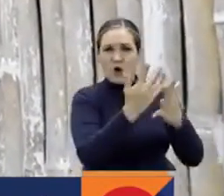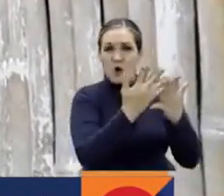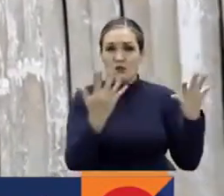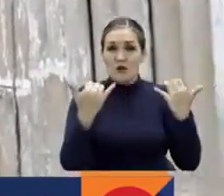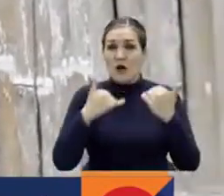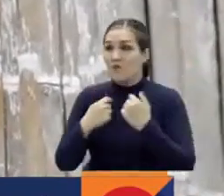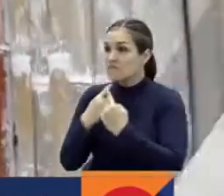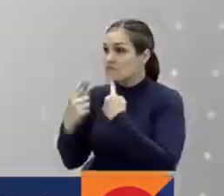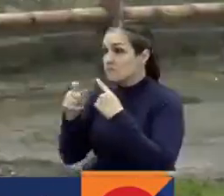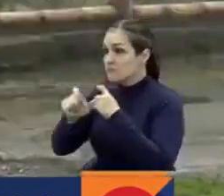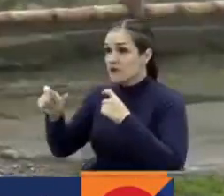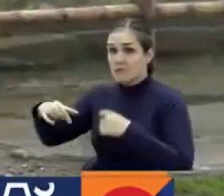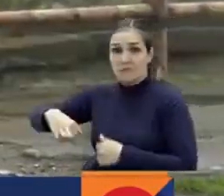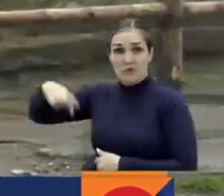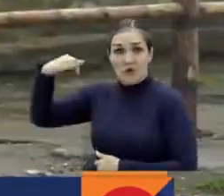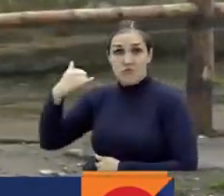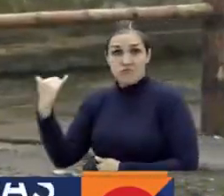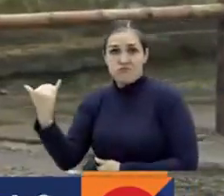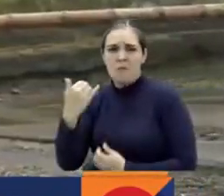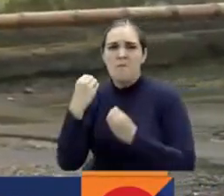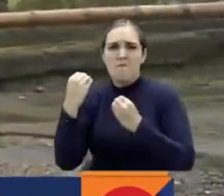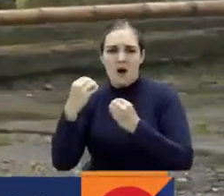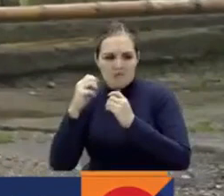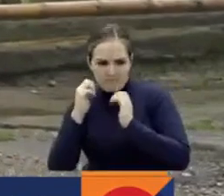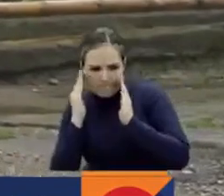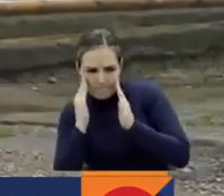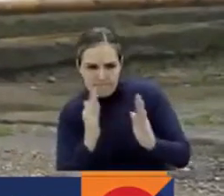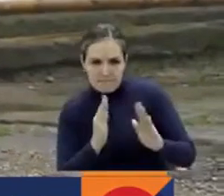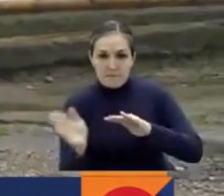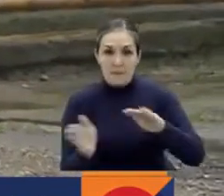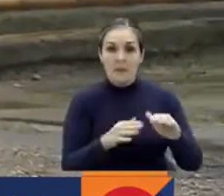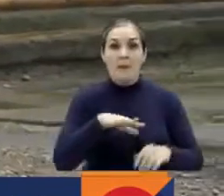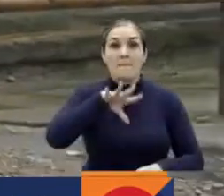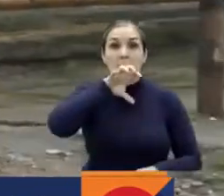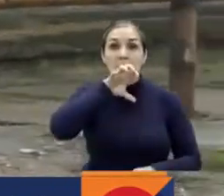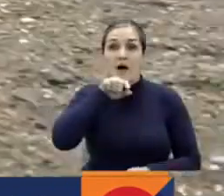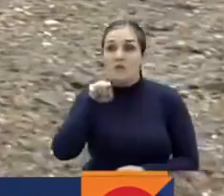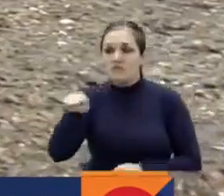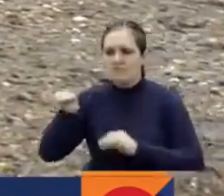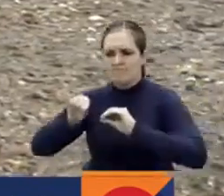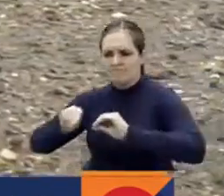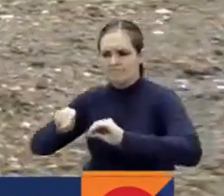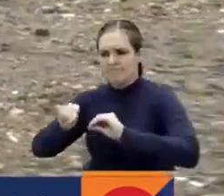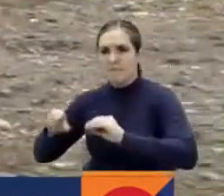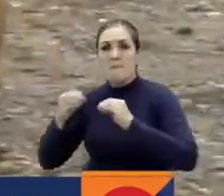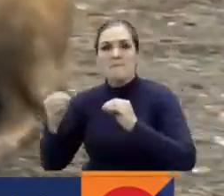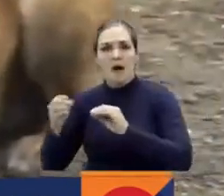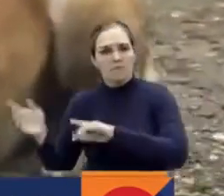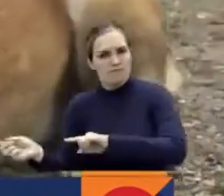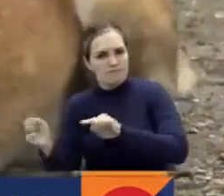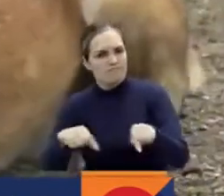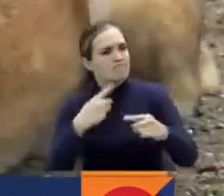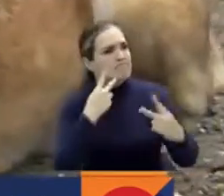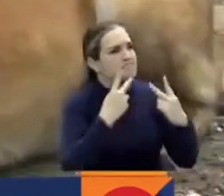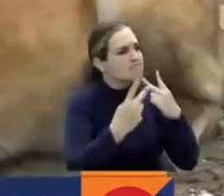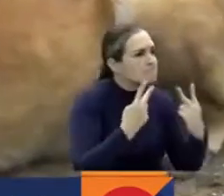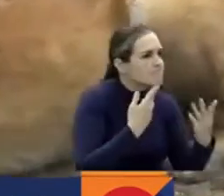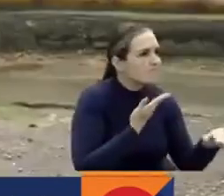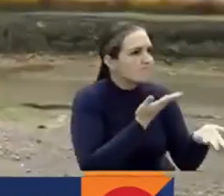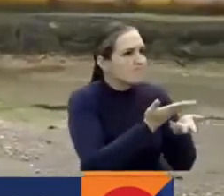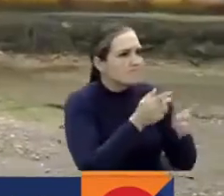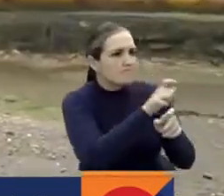que están en la zona. Con perros entrenados, expertos siguen en las actividades de sensibilización en Villa María,